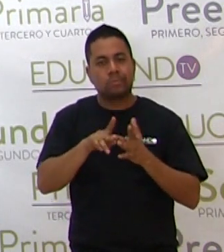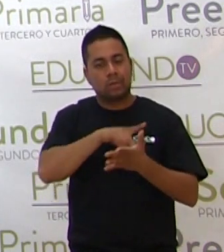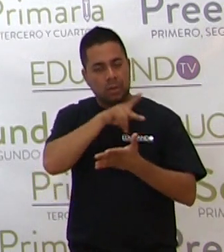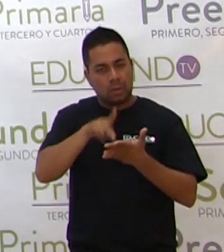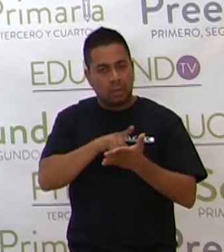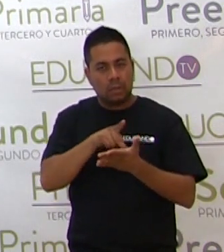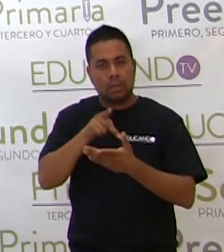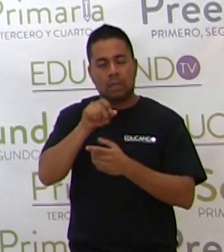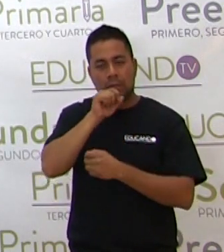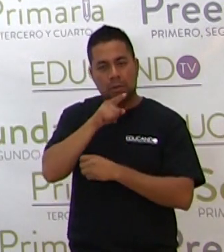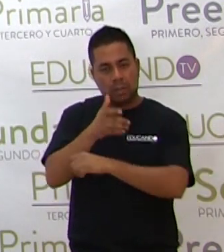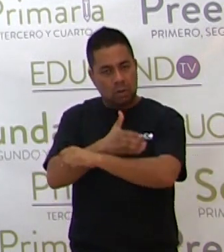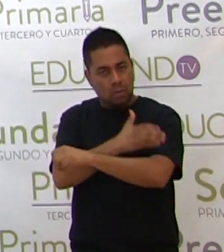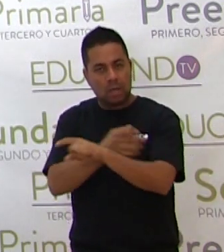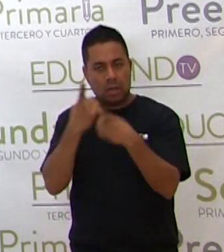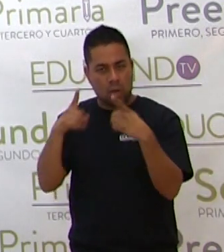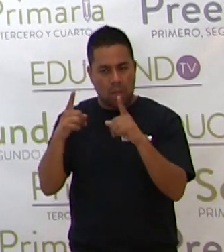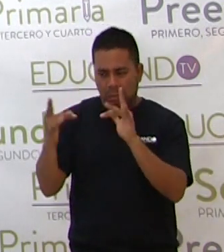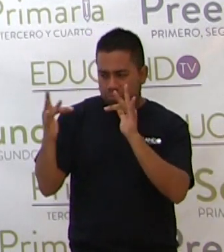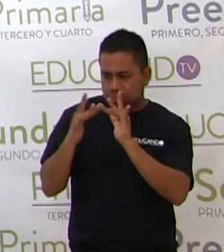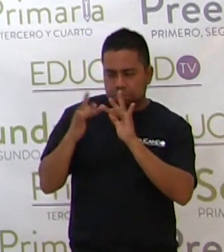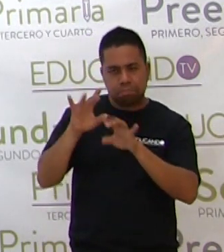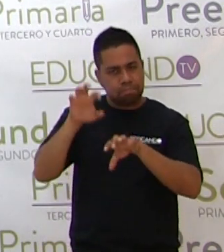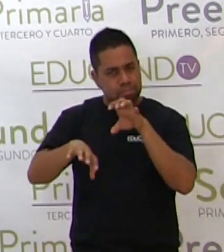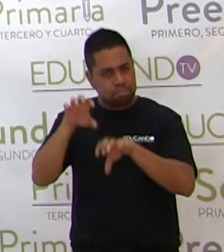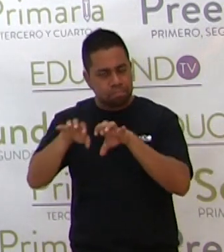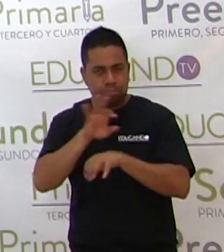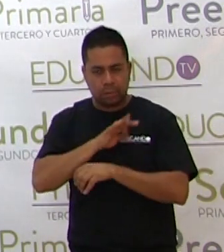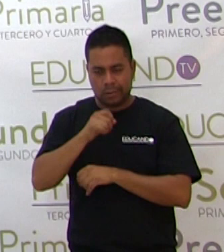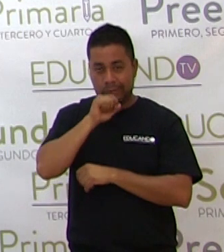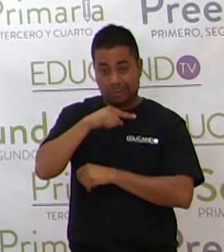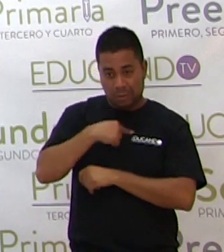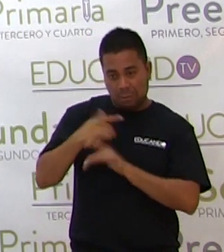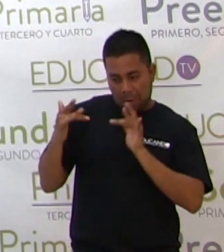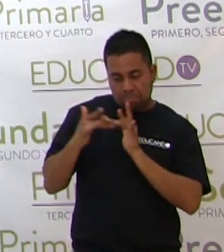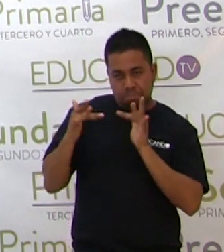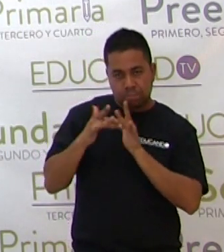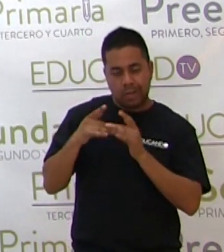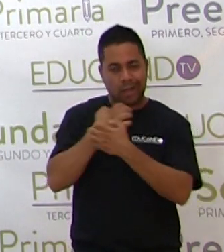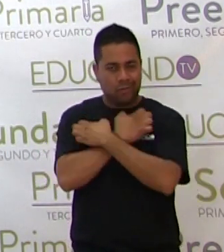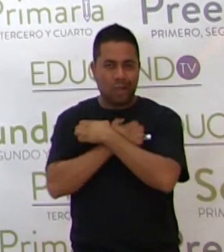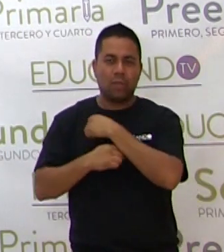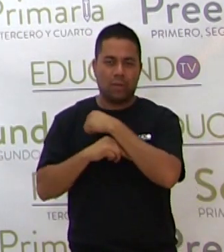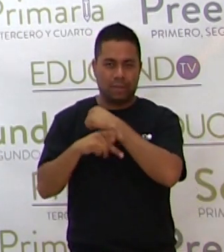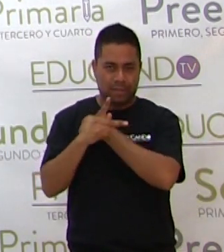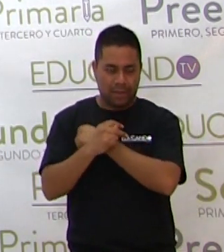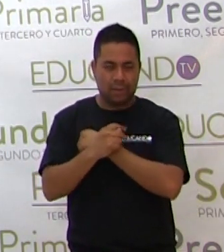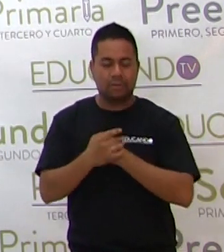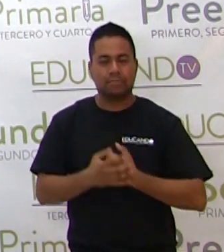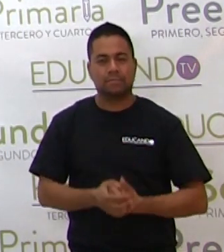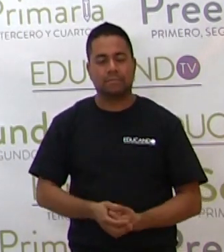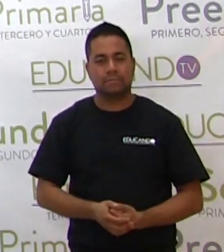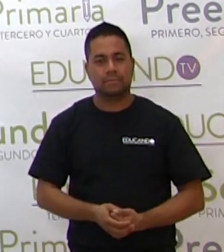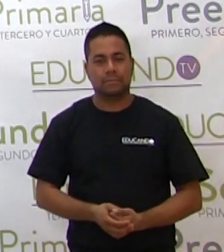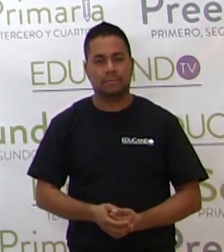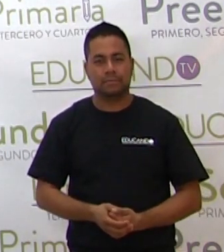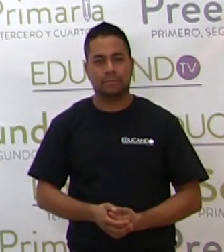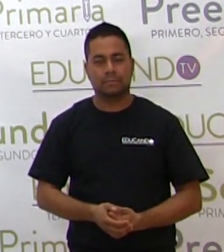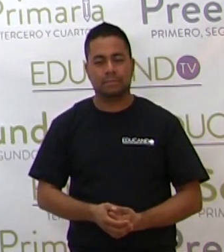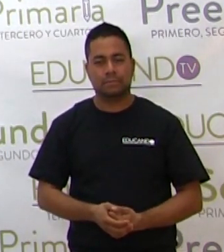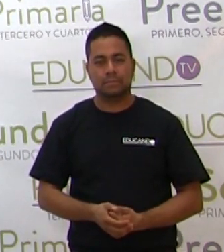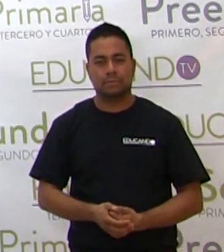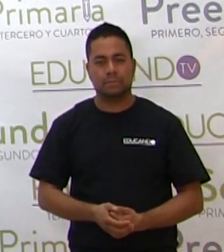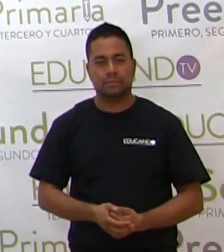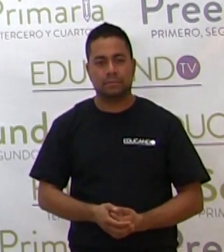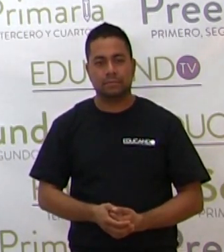y el blog de mi compañero david y mi blog también en educando tv por